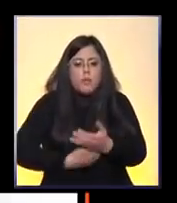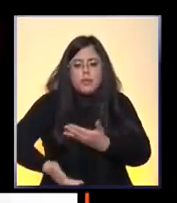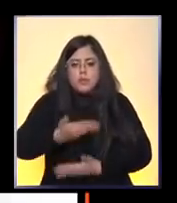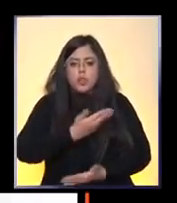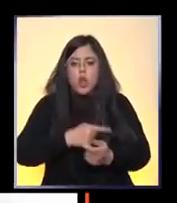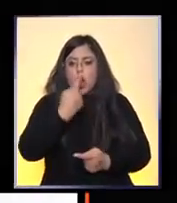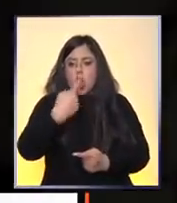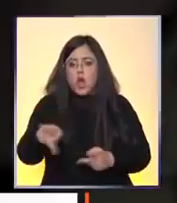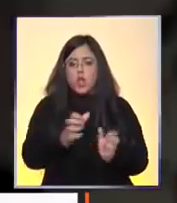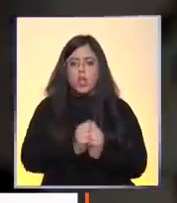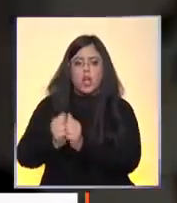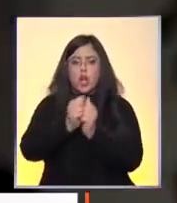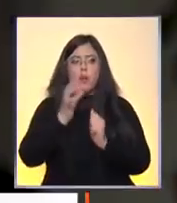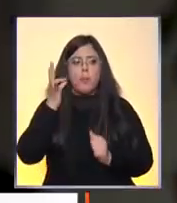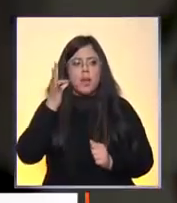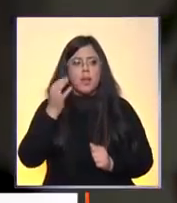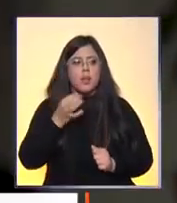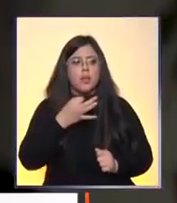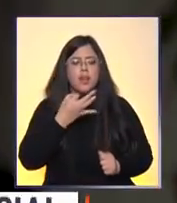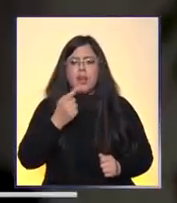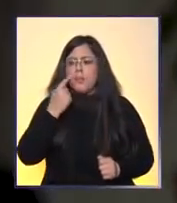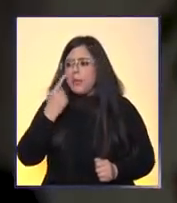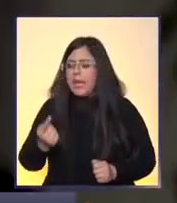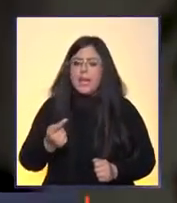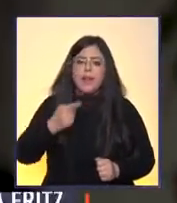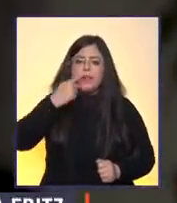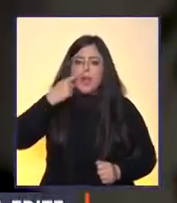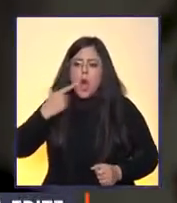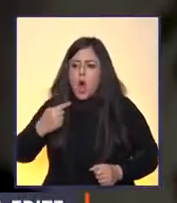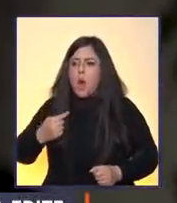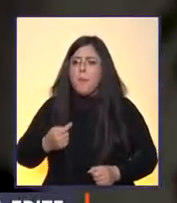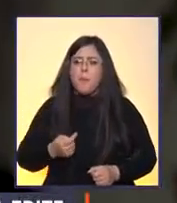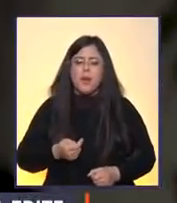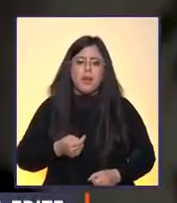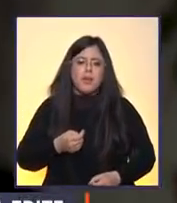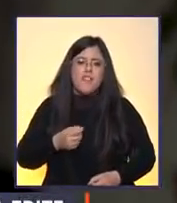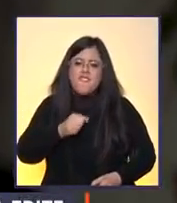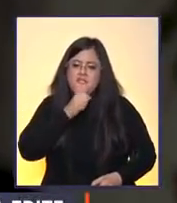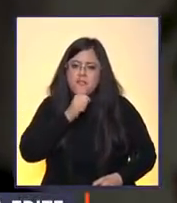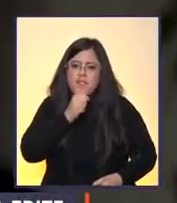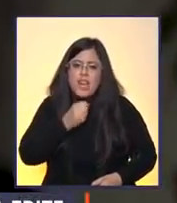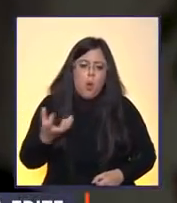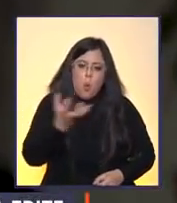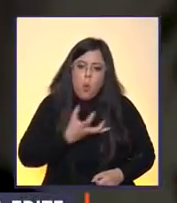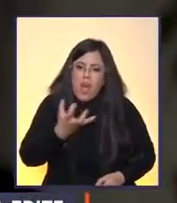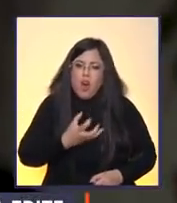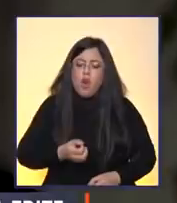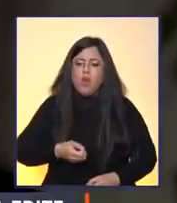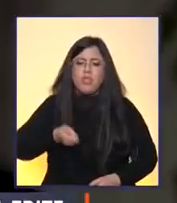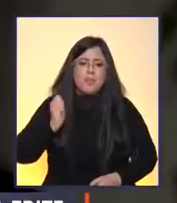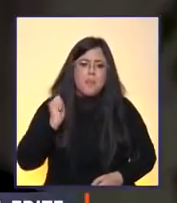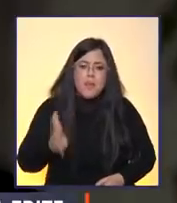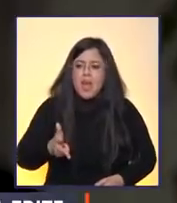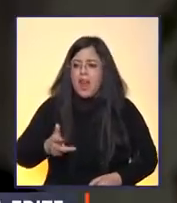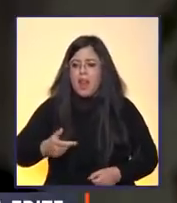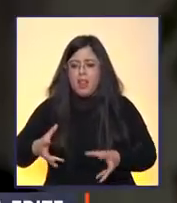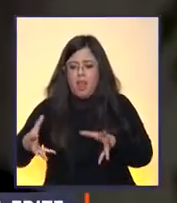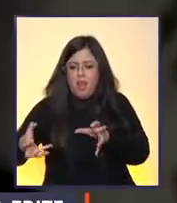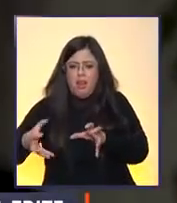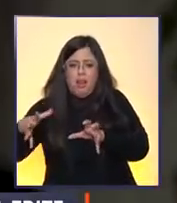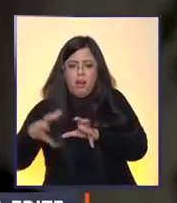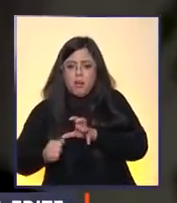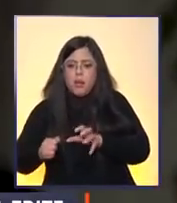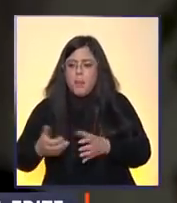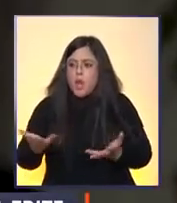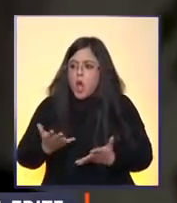Este viejo weón, le dije, oh, me tocó el trasero, viejo de mierda. Le dije, ¿qué secreto? Y me dijo, ¿pero cómo estaba la señora Lorena? Sí,